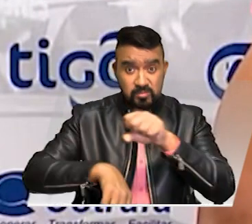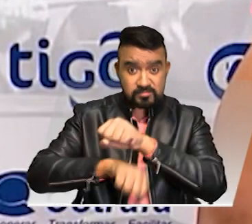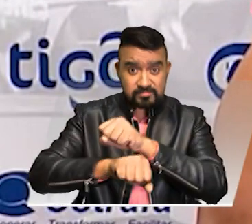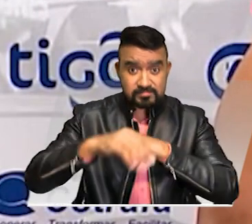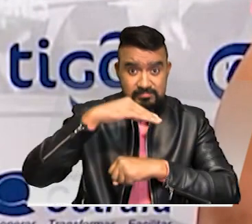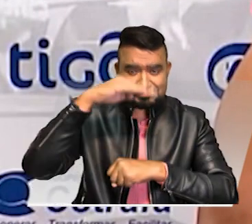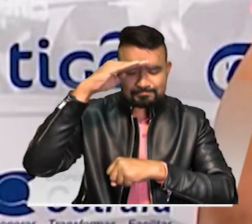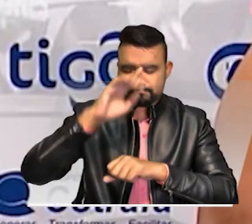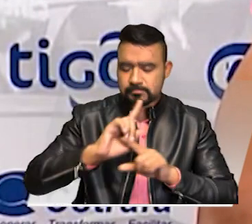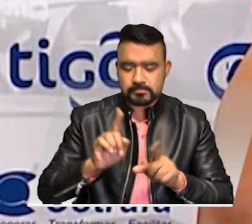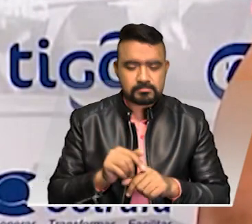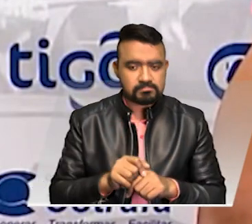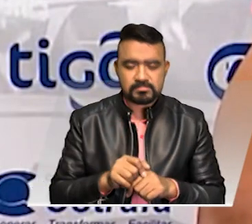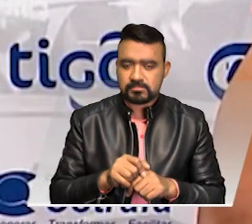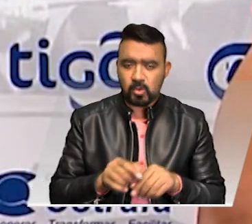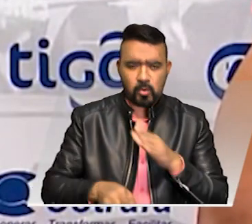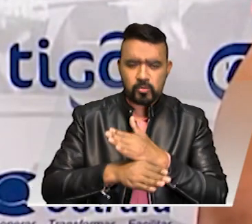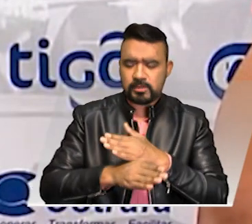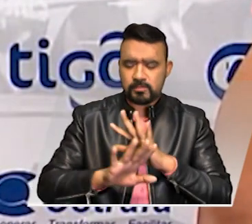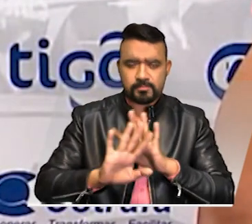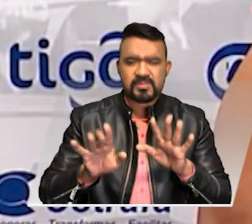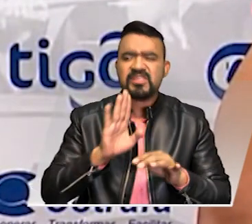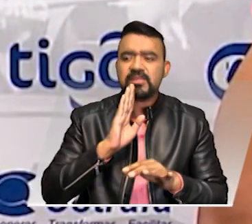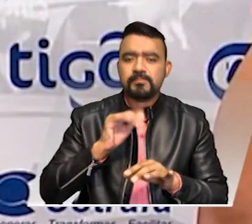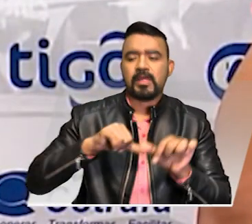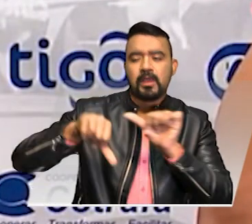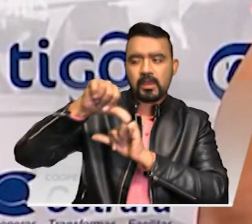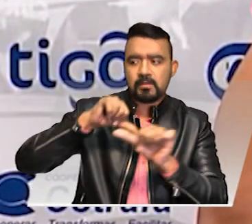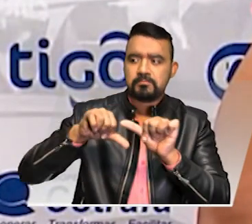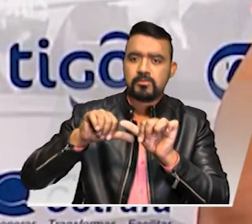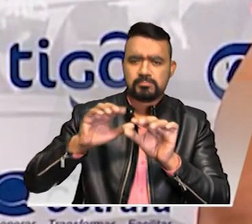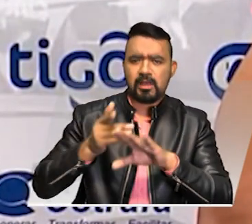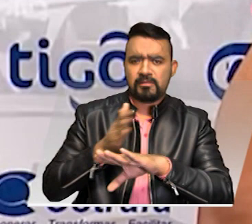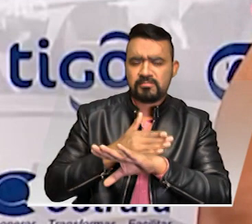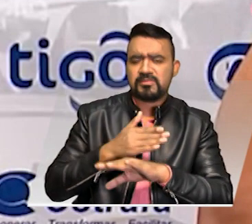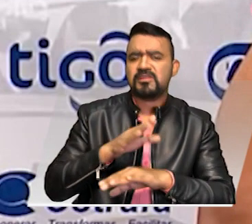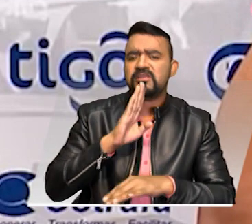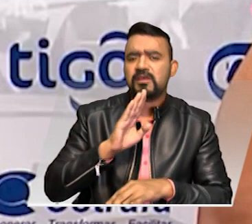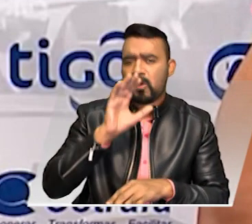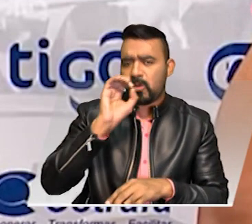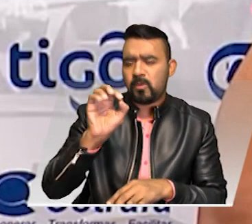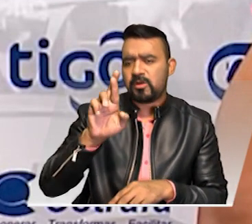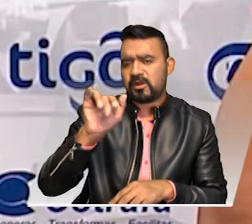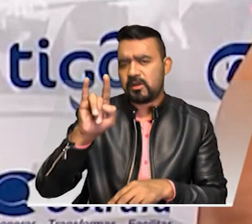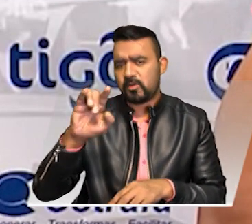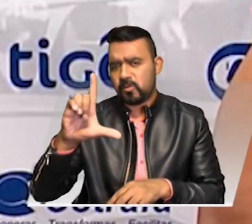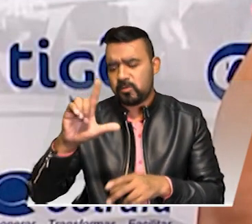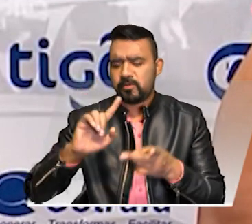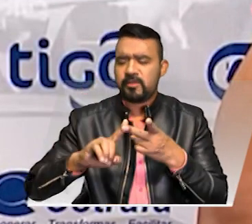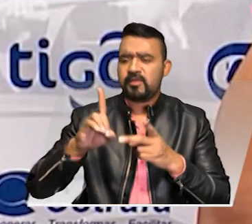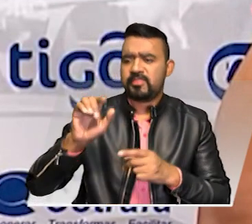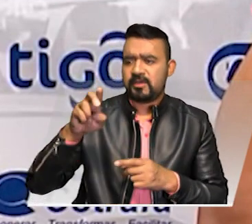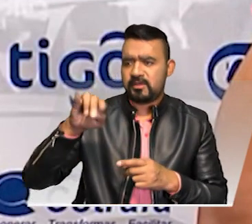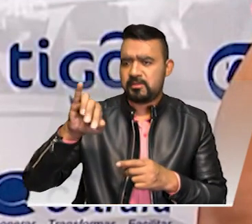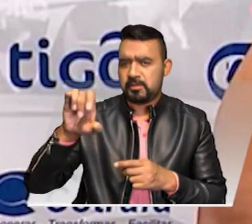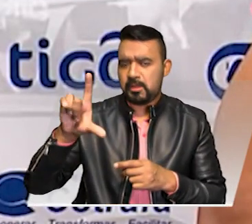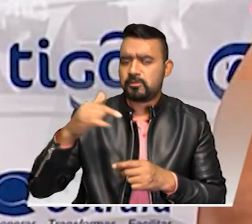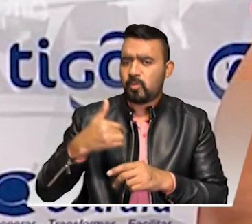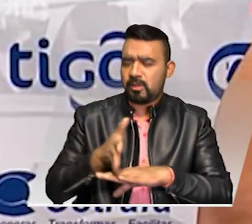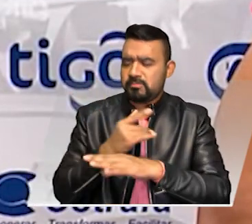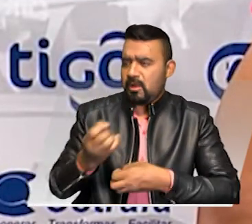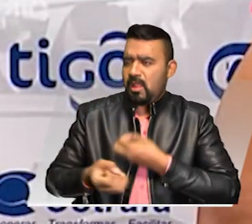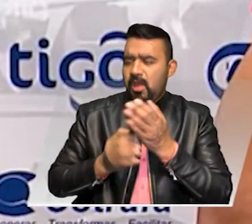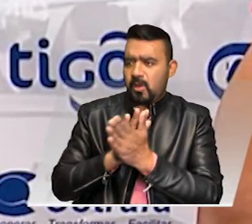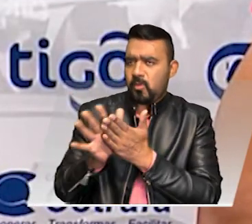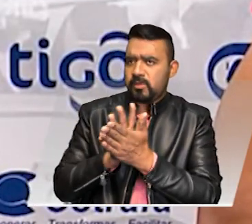una cara nueva, ayudarles. Ya hablé con don Raúl y con Daniel, le manifesté que